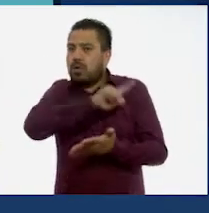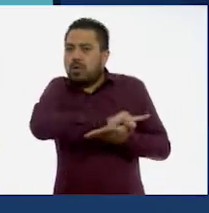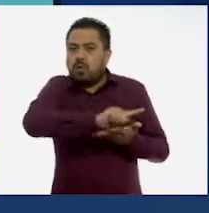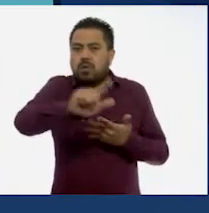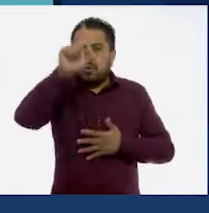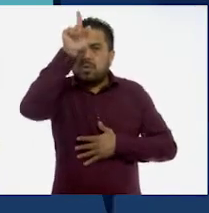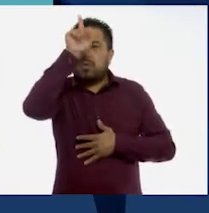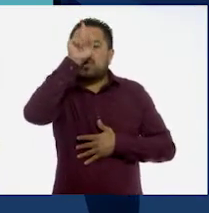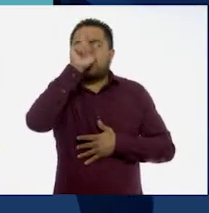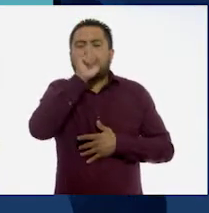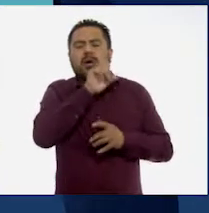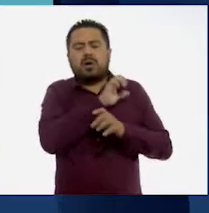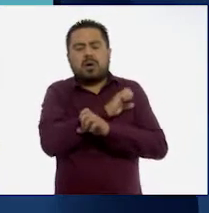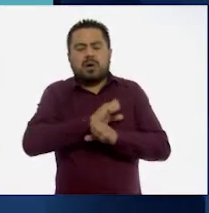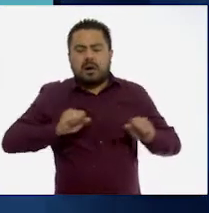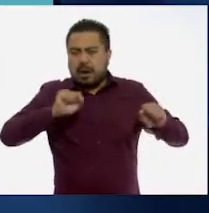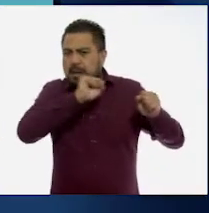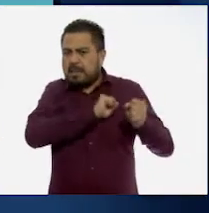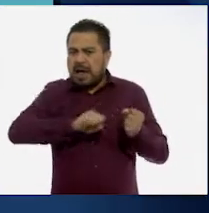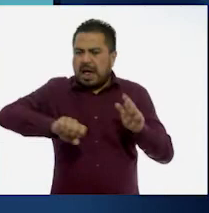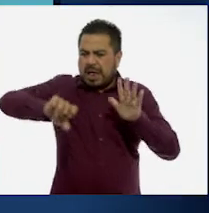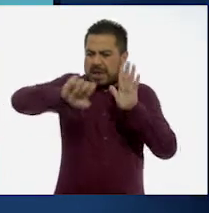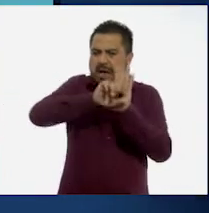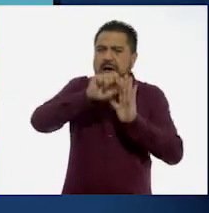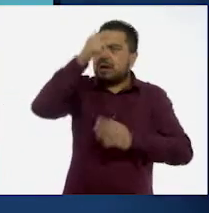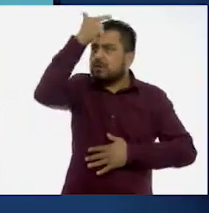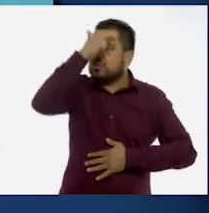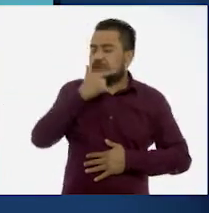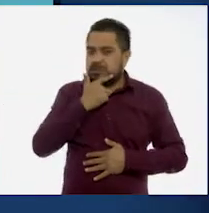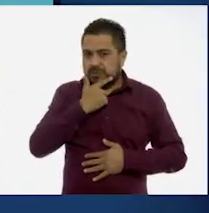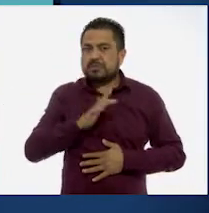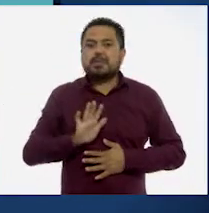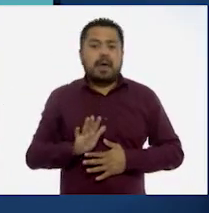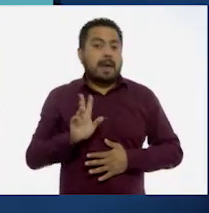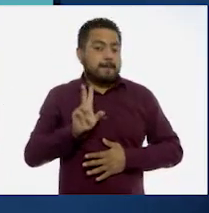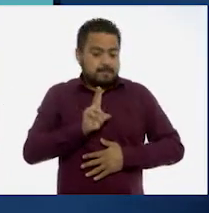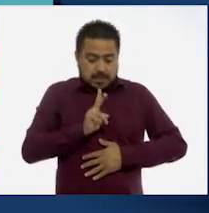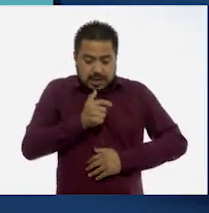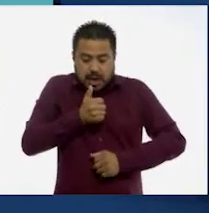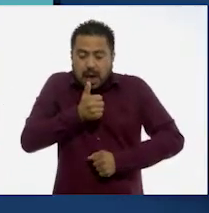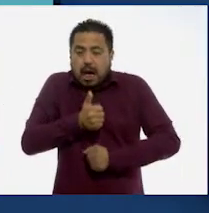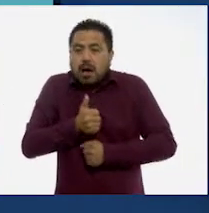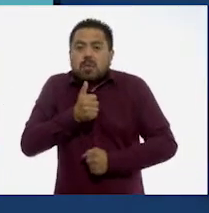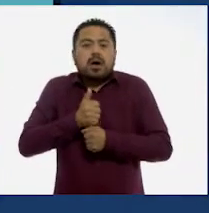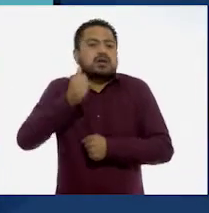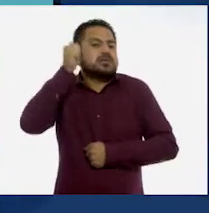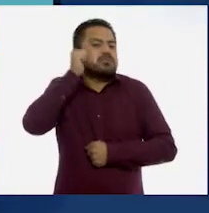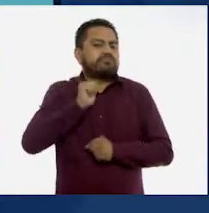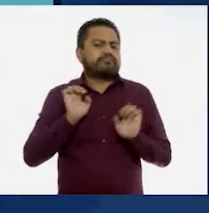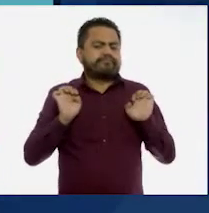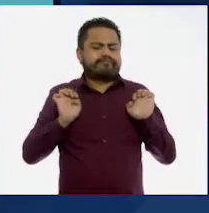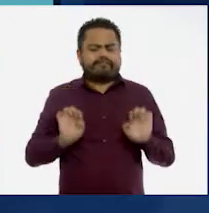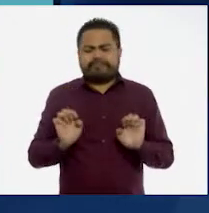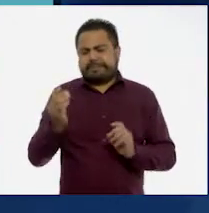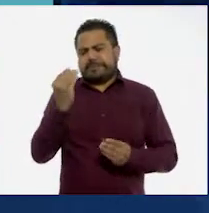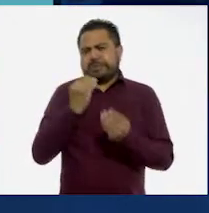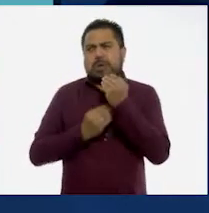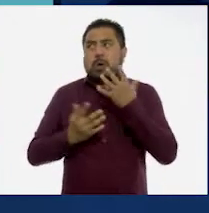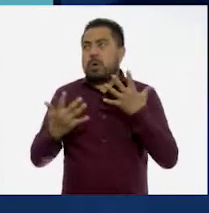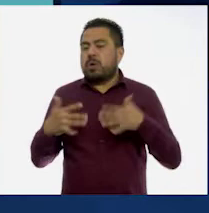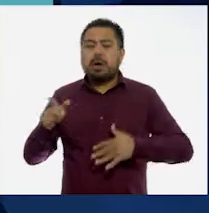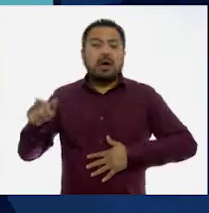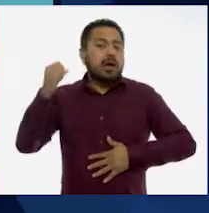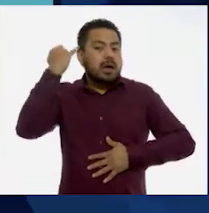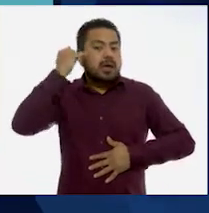olor húmedo a crueldad encerrado por las noches. Mi abuela siempre viste elegante. Ella es